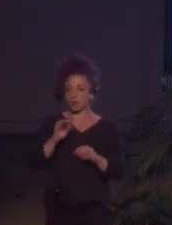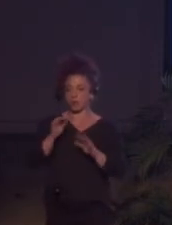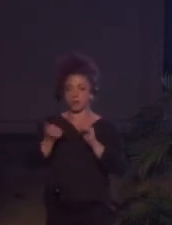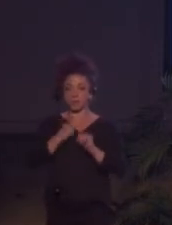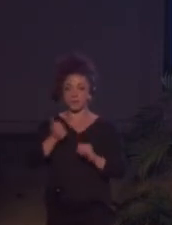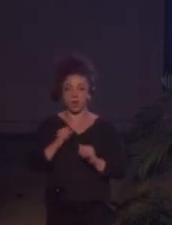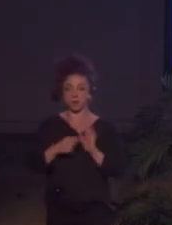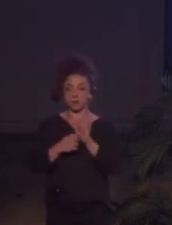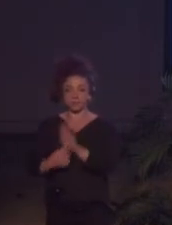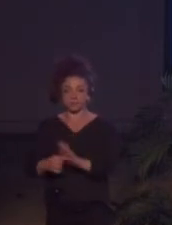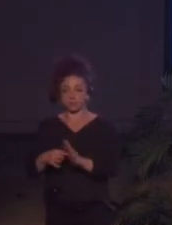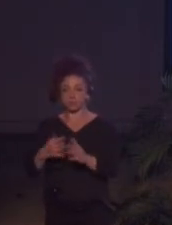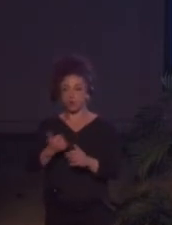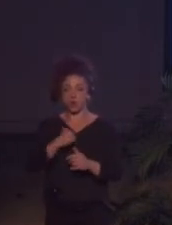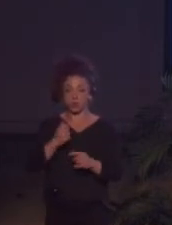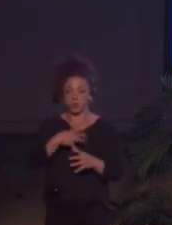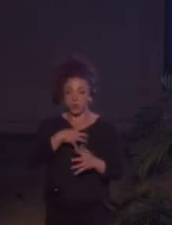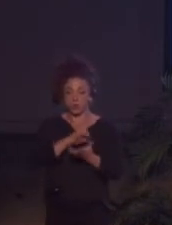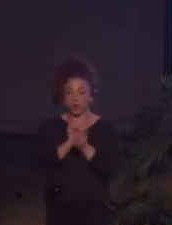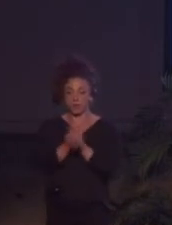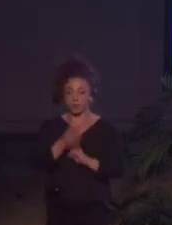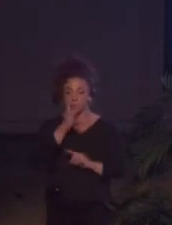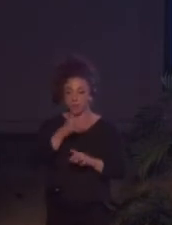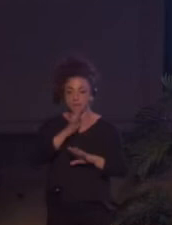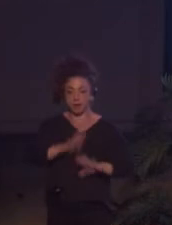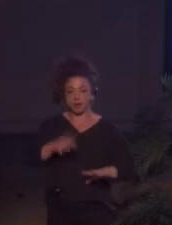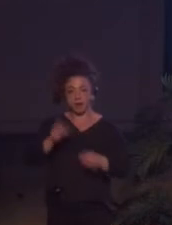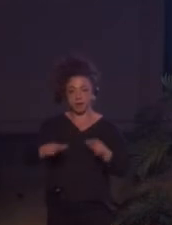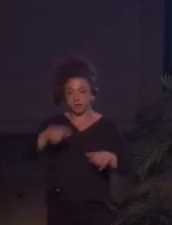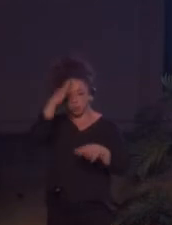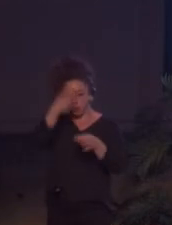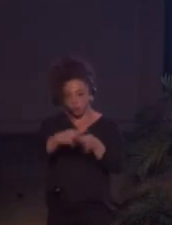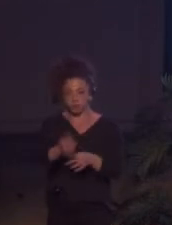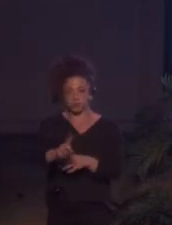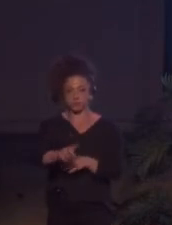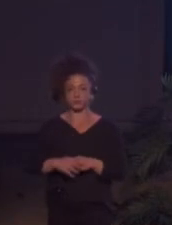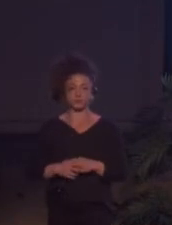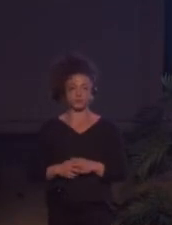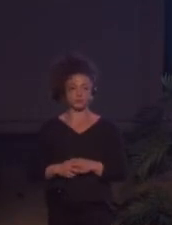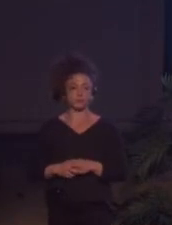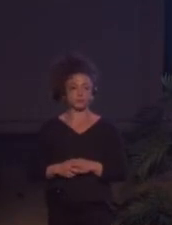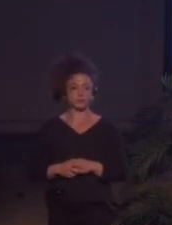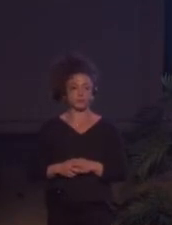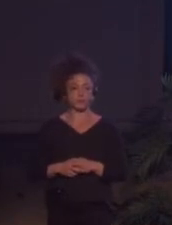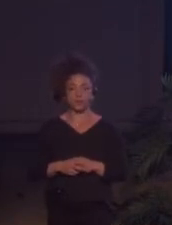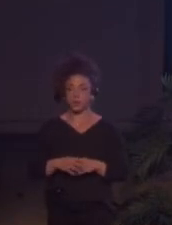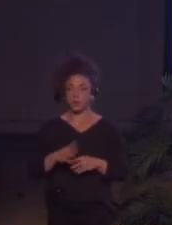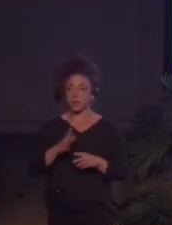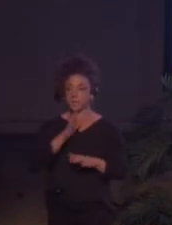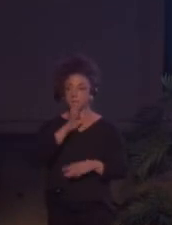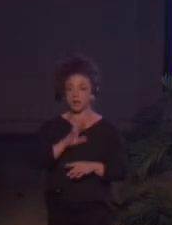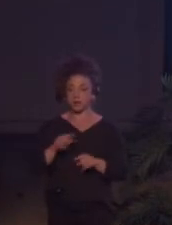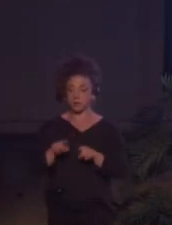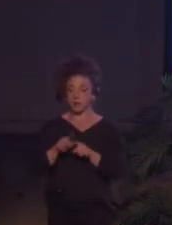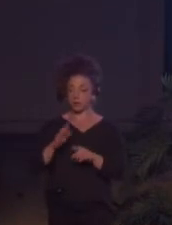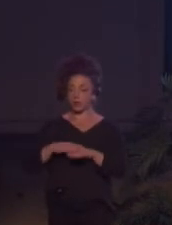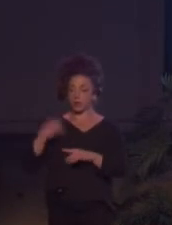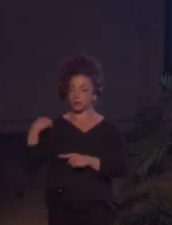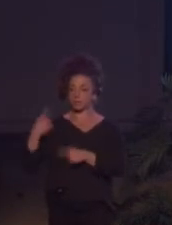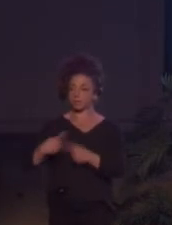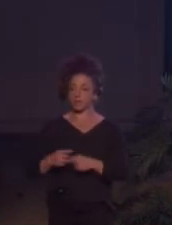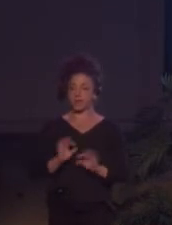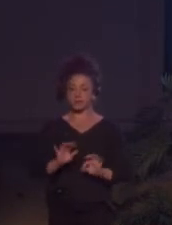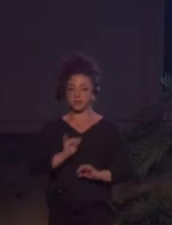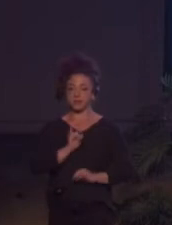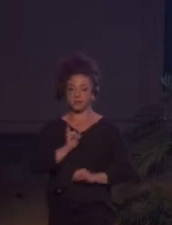forma, no la creemos, ¿no? Y es algo que como que lo tenemos muy identitario, ¿no? E incluso saltamos a